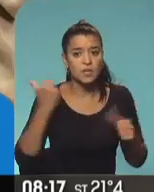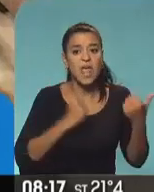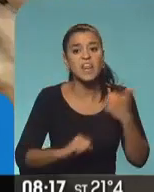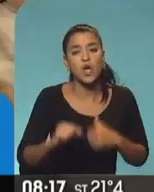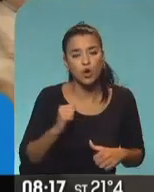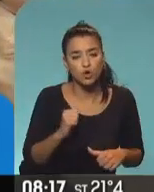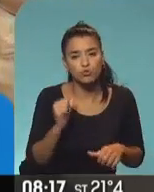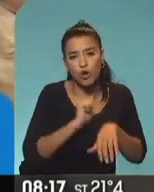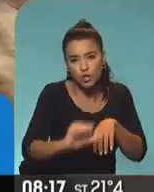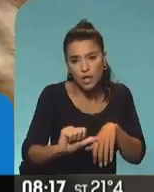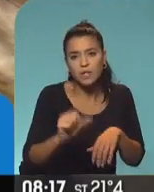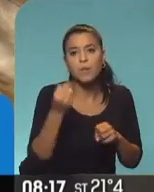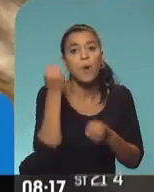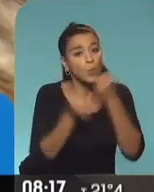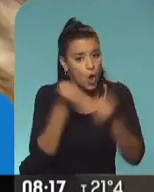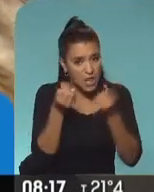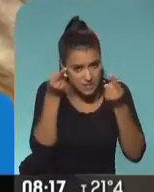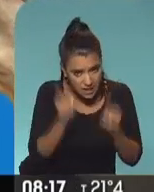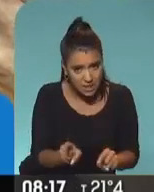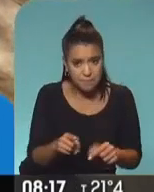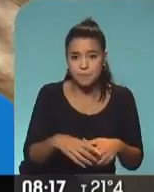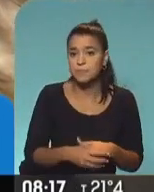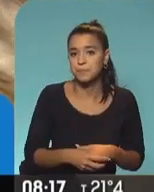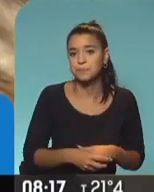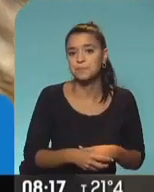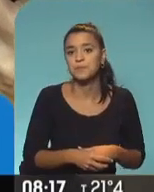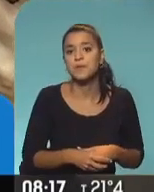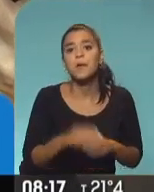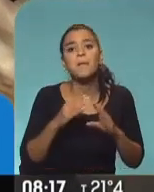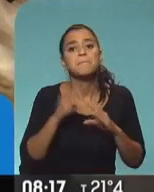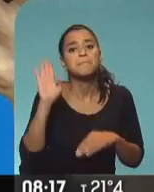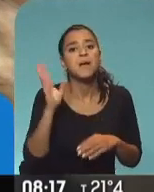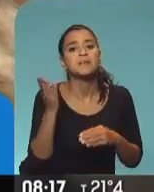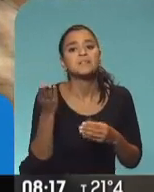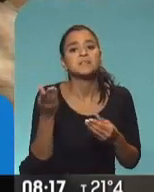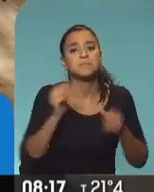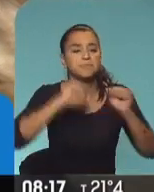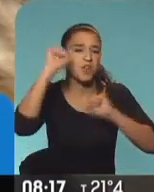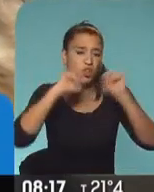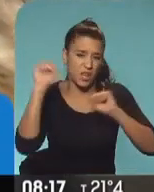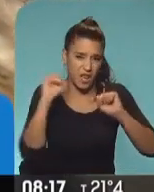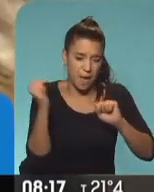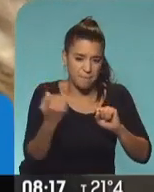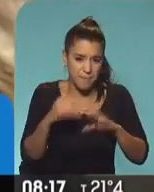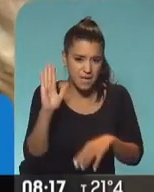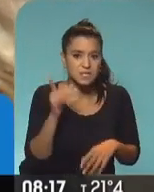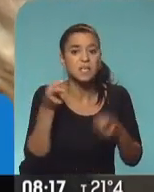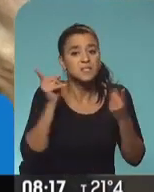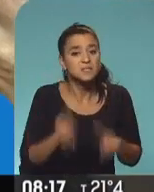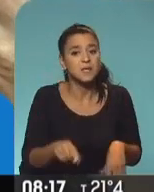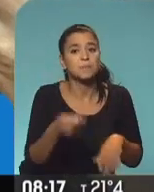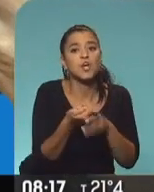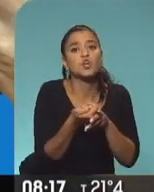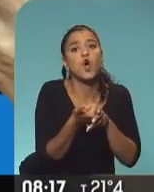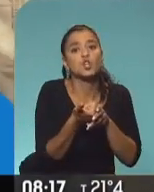cortantes, por violencia. Y sobre todo el manipular la pirotecnia. También por los